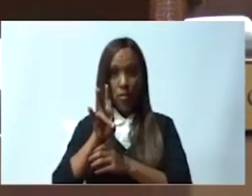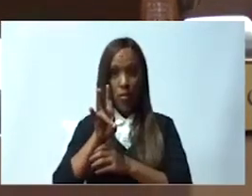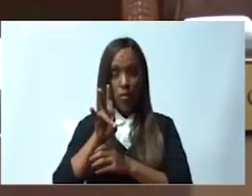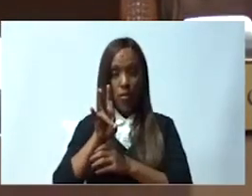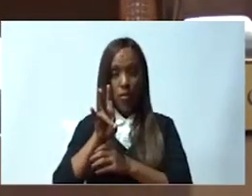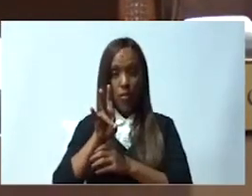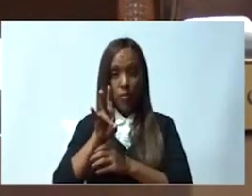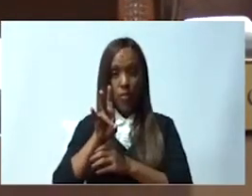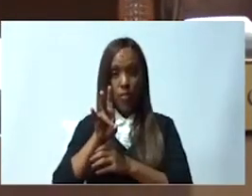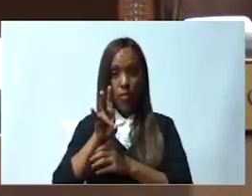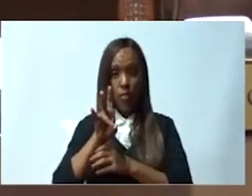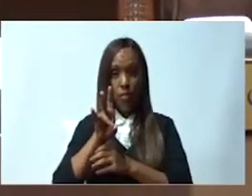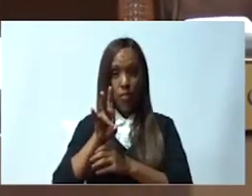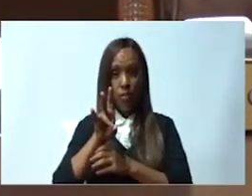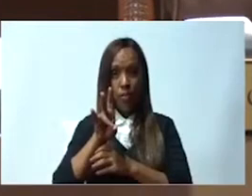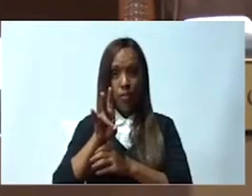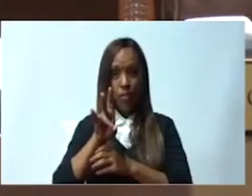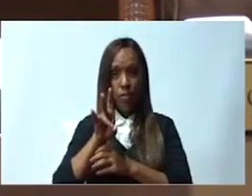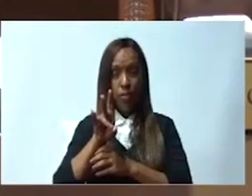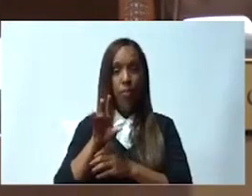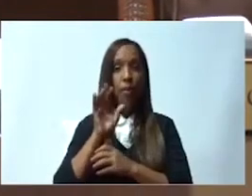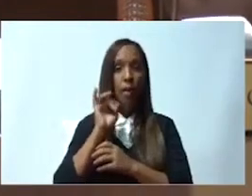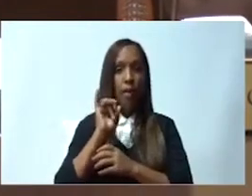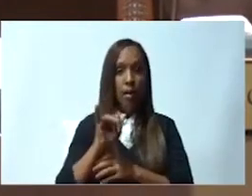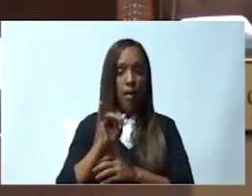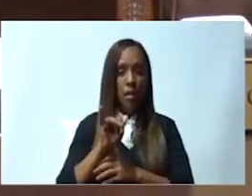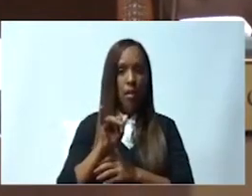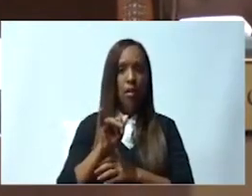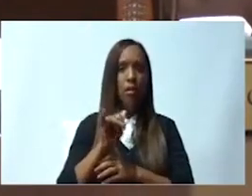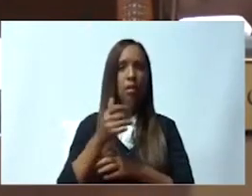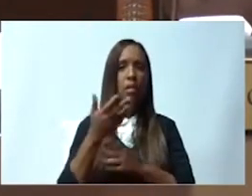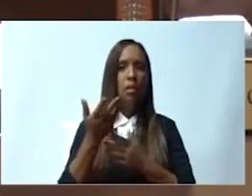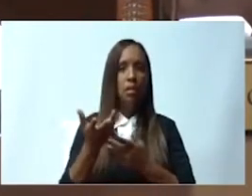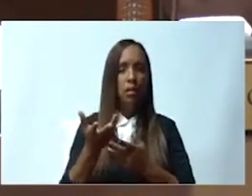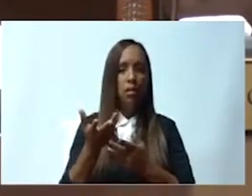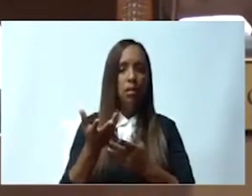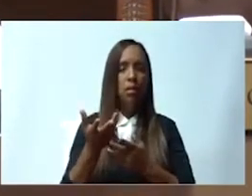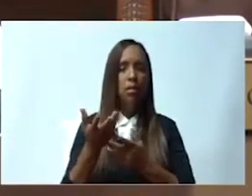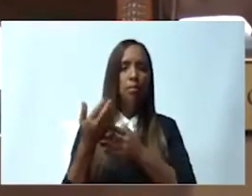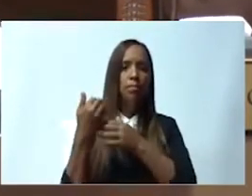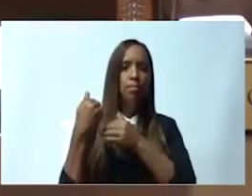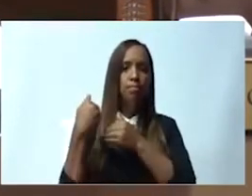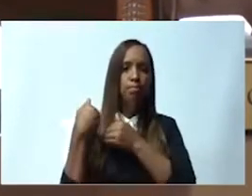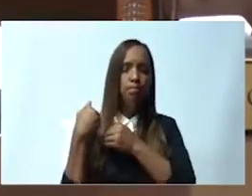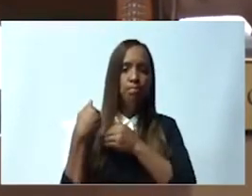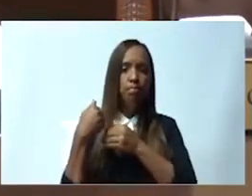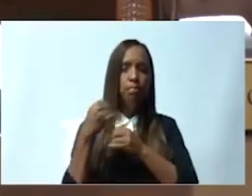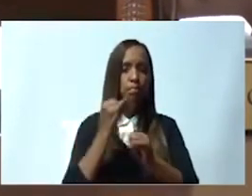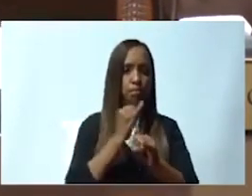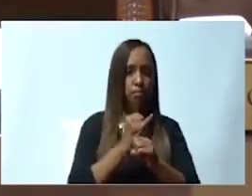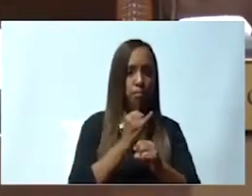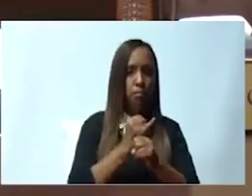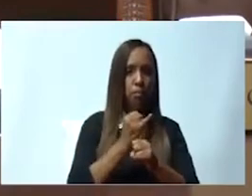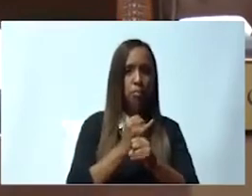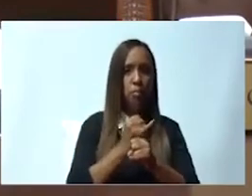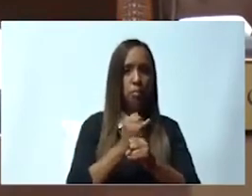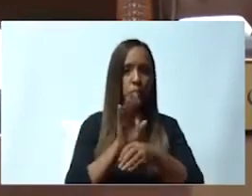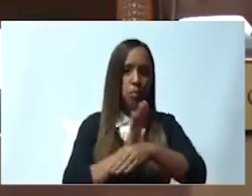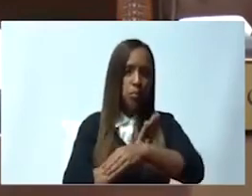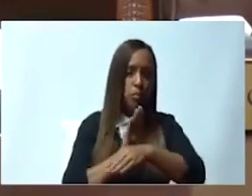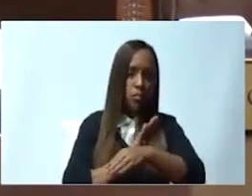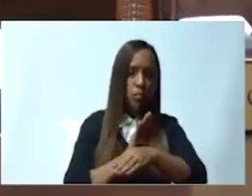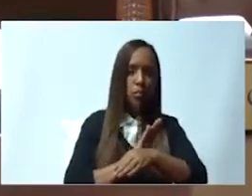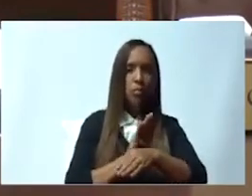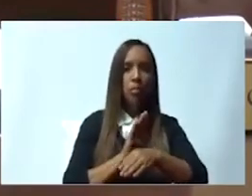que es sobre las cámaras oficiales de comercio, agricultura e industriales. Fue iniciado